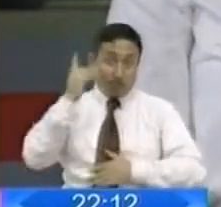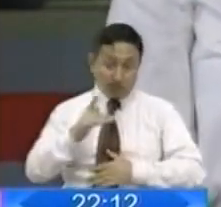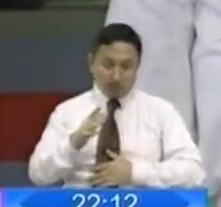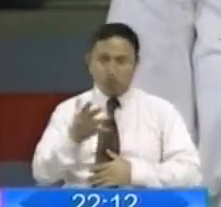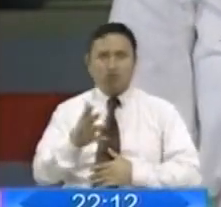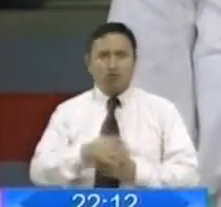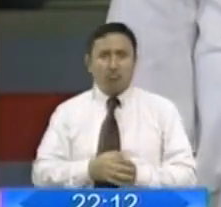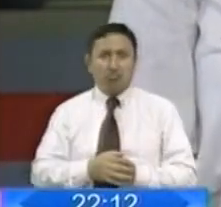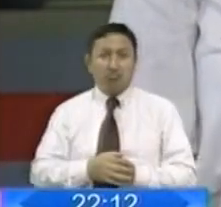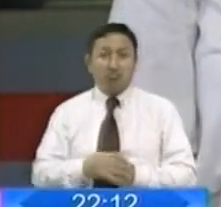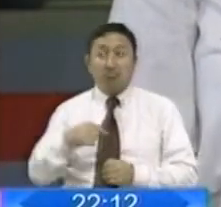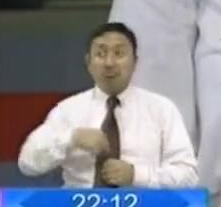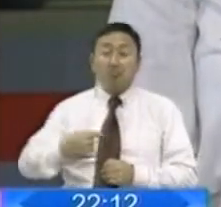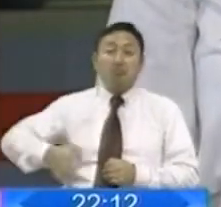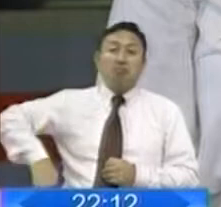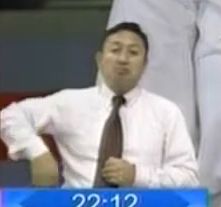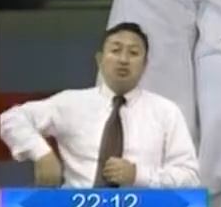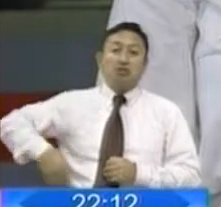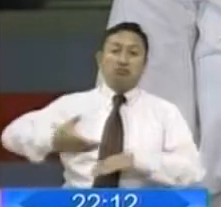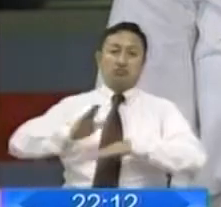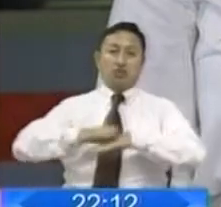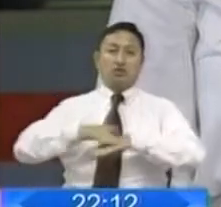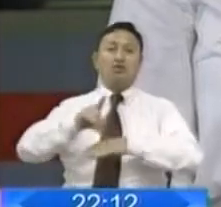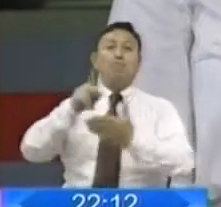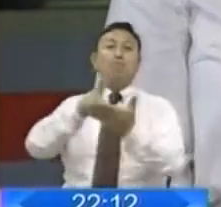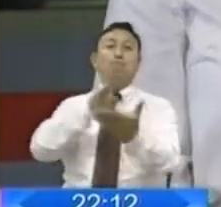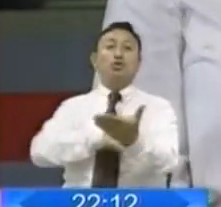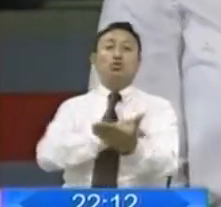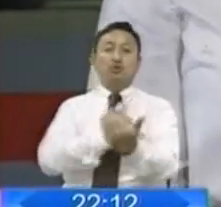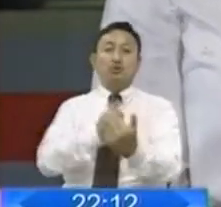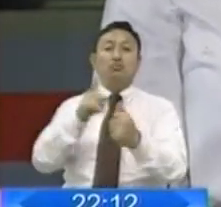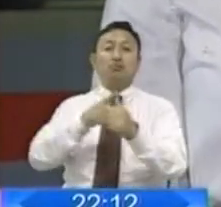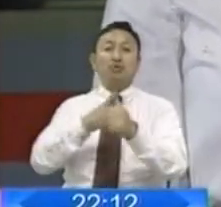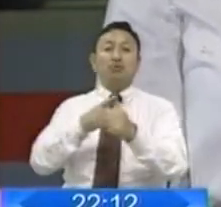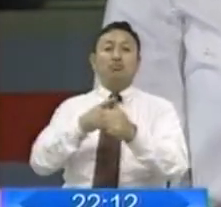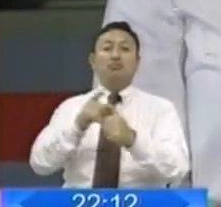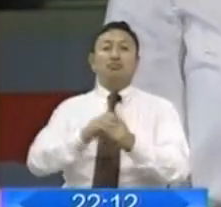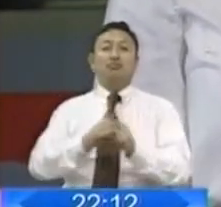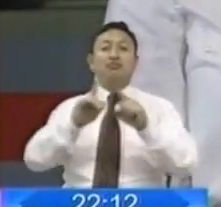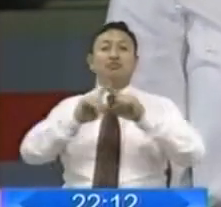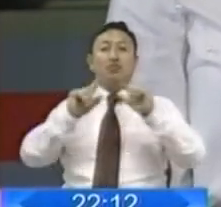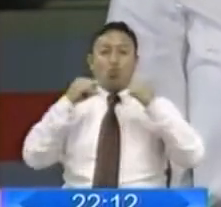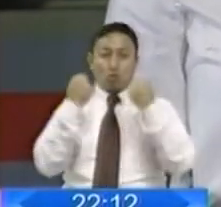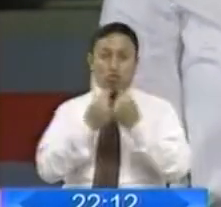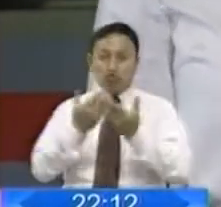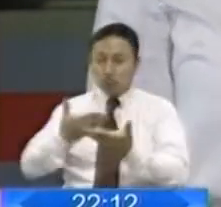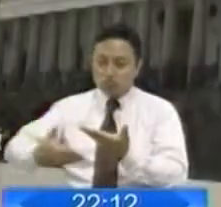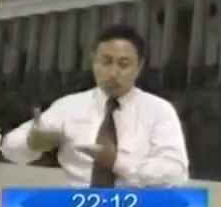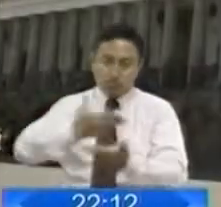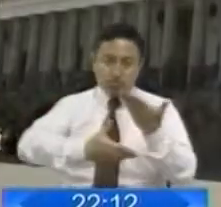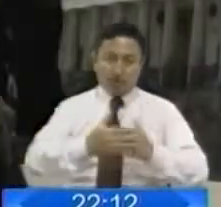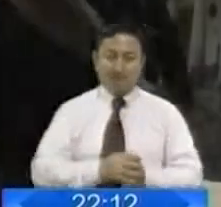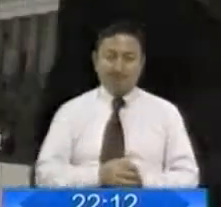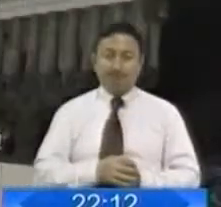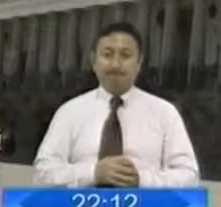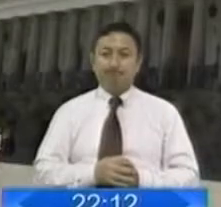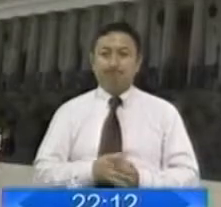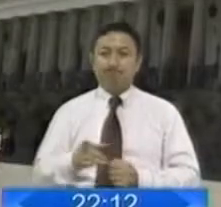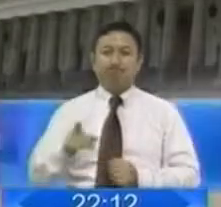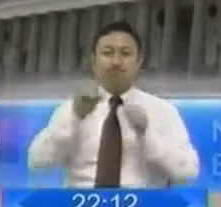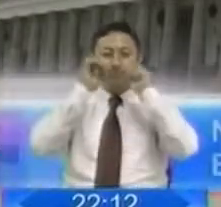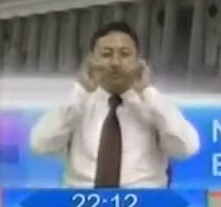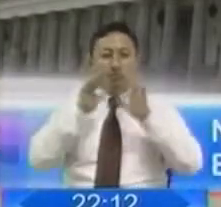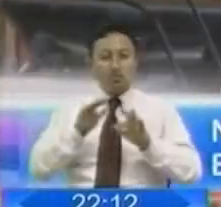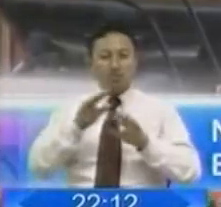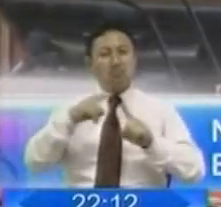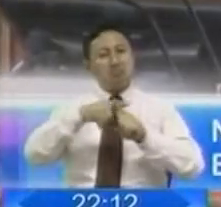esto. El retraso se debería a que el proyecto se está socializando con los diferentes sectores. A mediados de septiembre estaba previsto